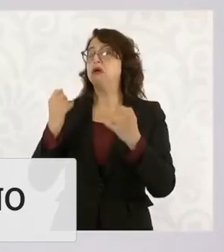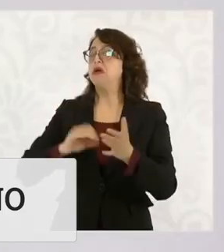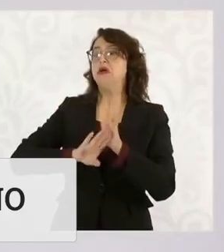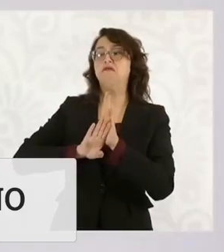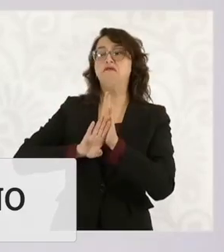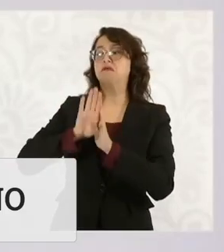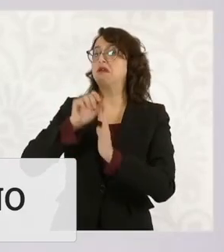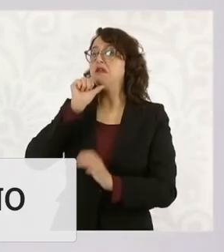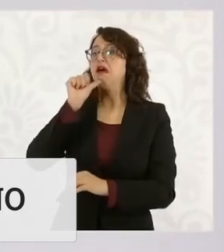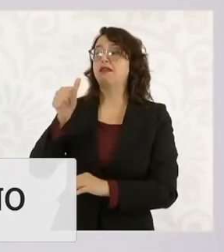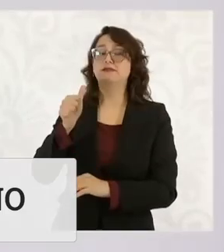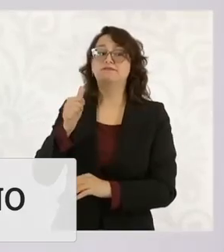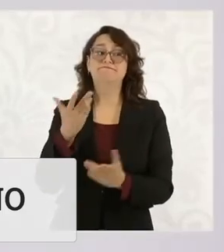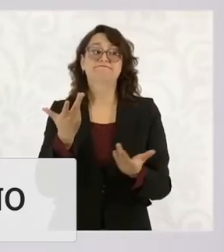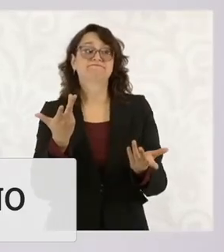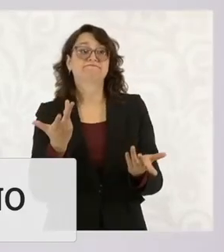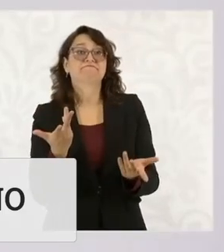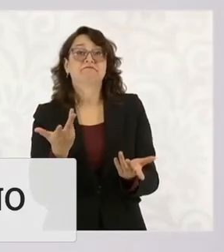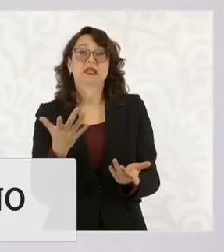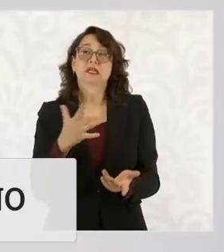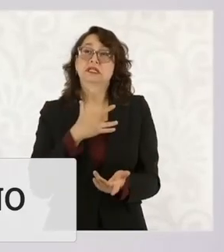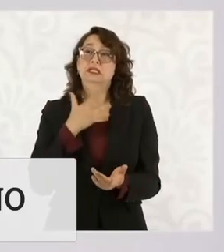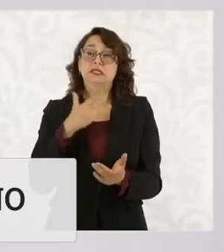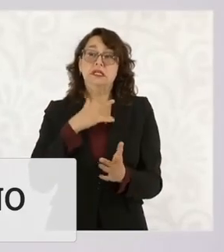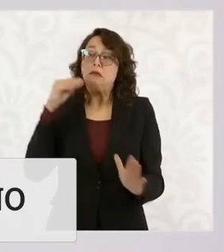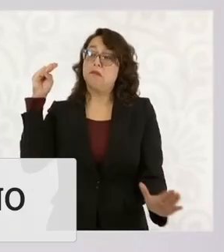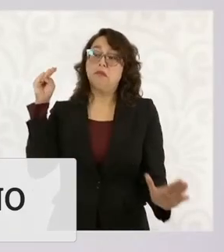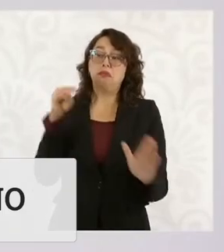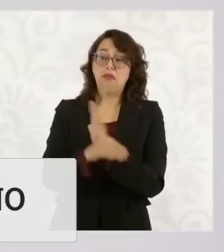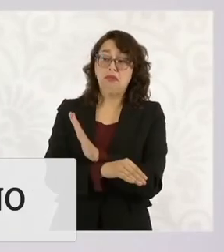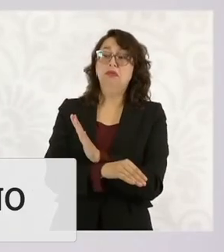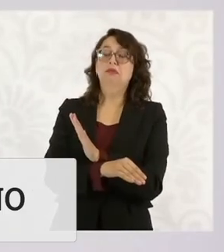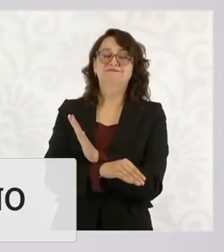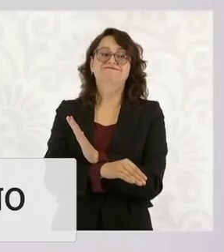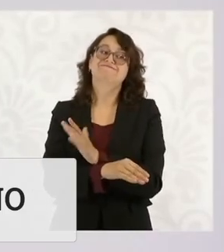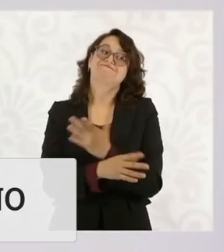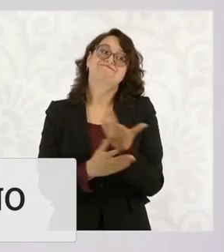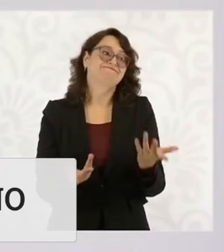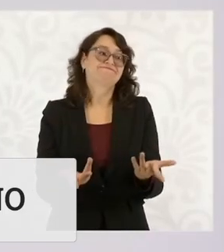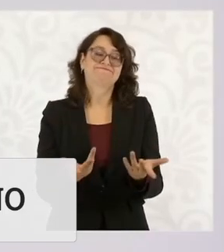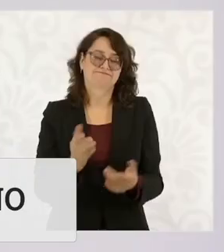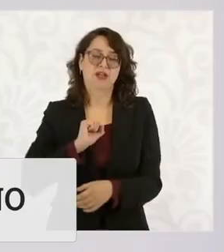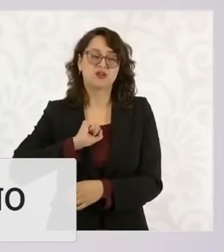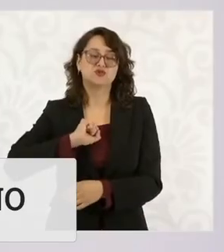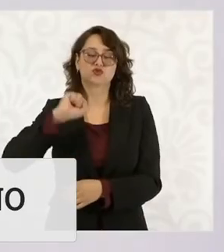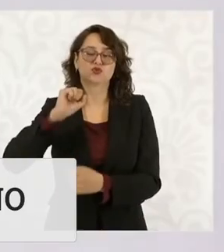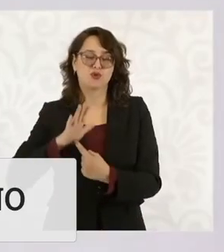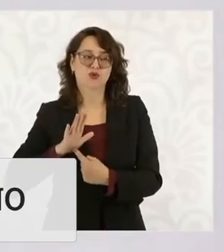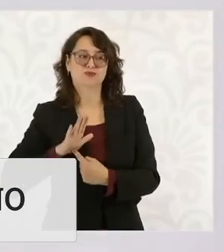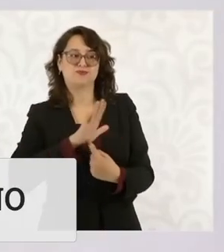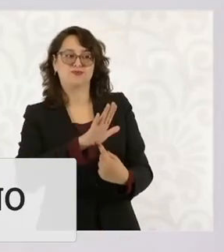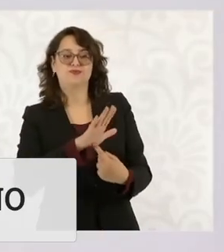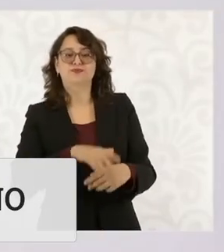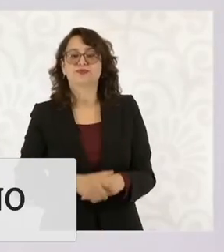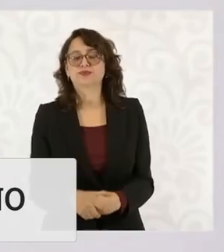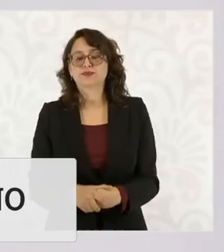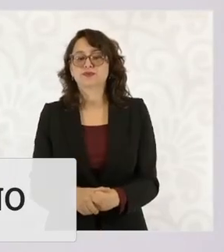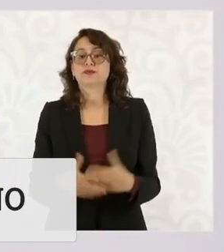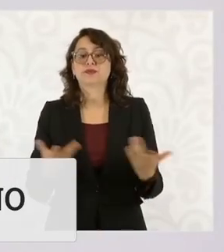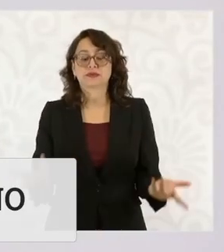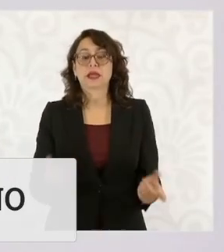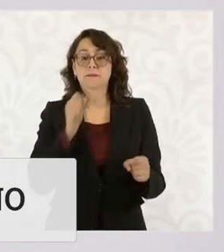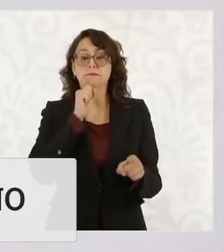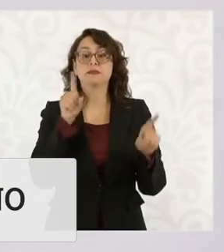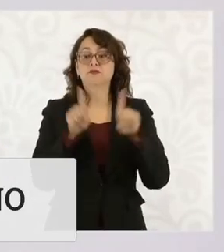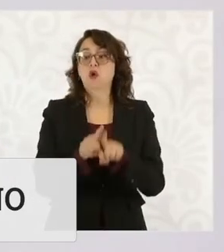financieros internacionales, que decían que iba a caer el PIB este año. La inversión extranjera directa es récord